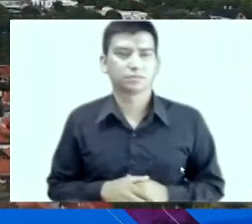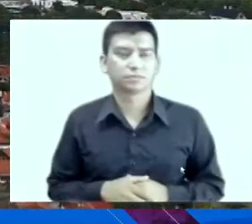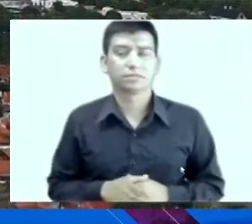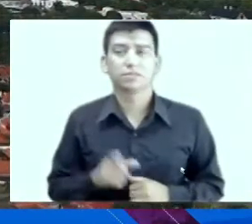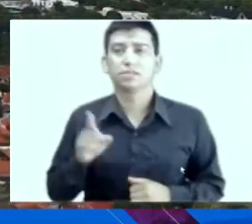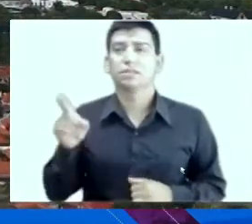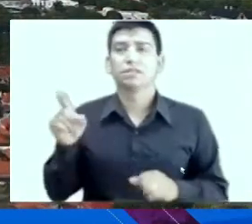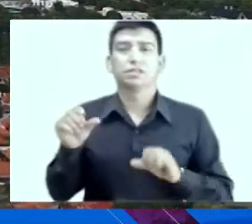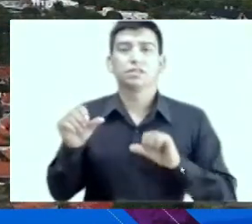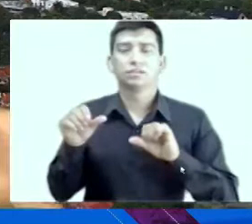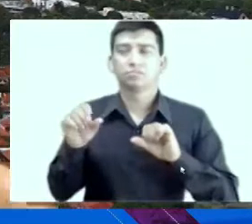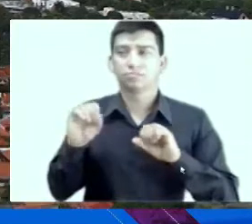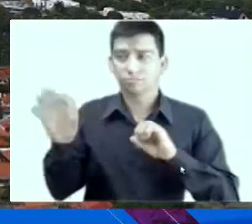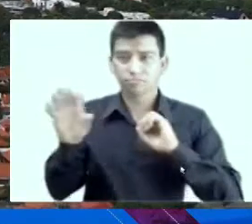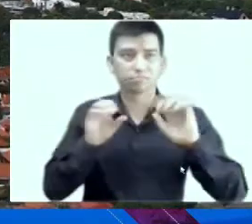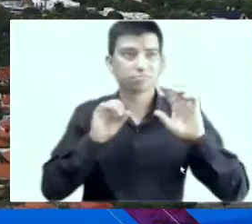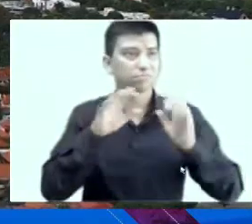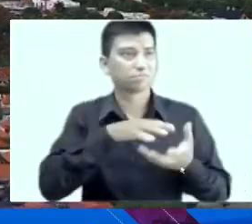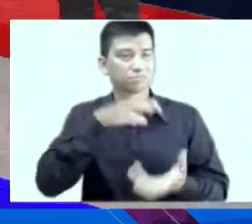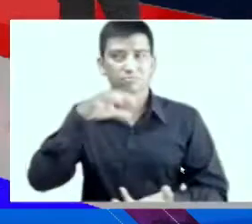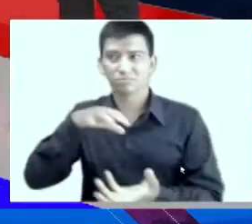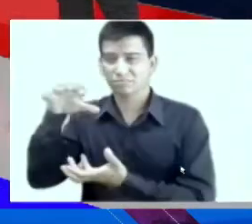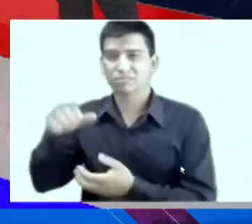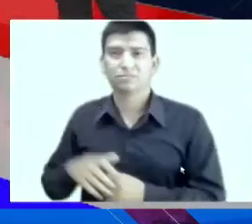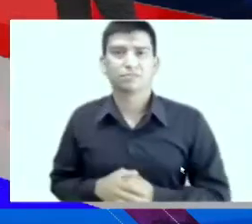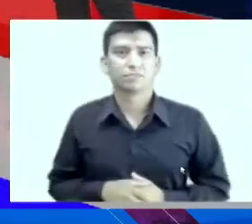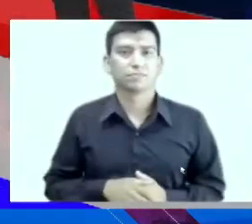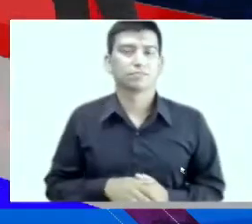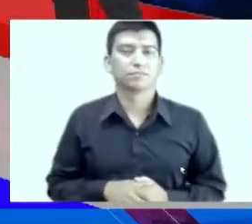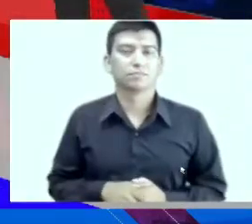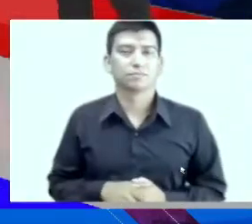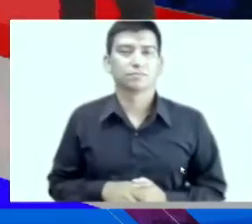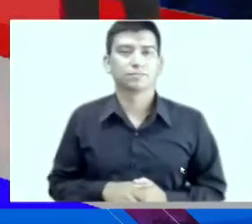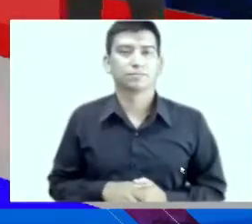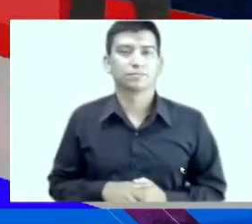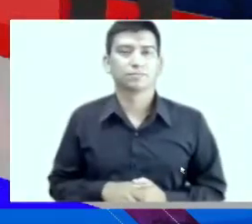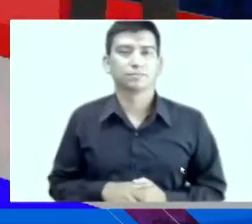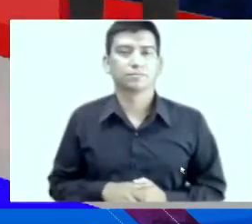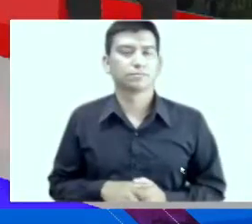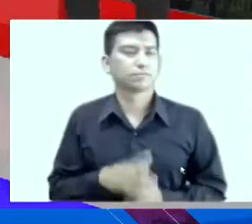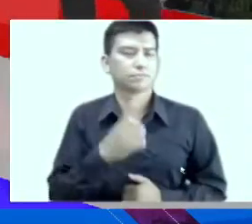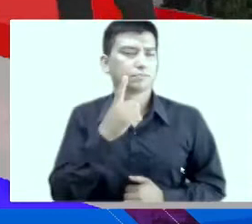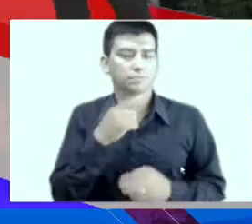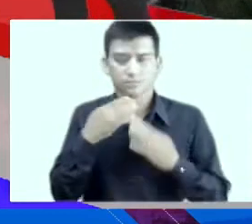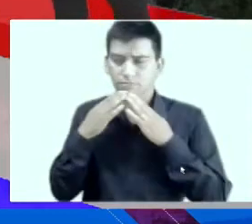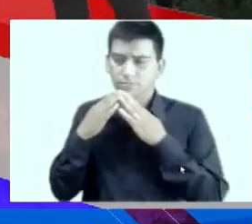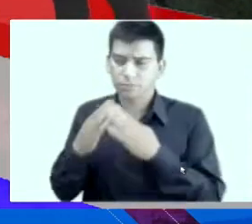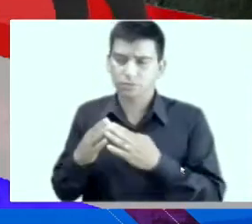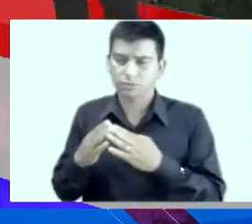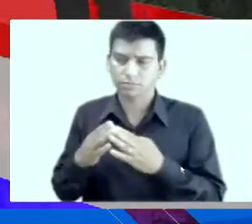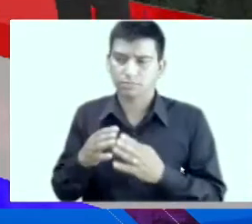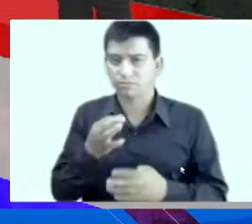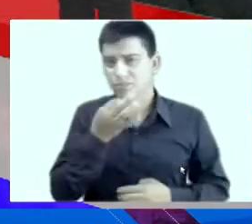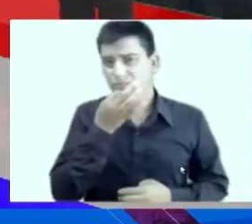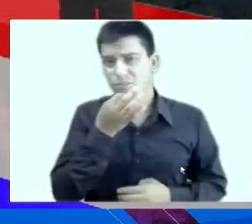distribución de esos barriles de petróleo a los países consumidores. Mira, yo tengo una sola consulta, Nage. Si tenemos que aterrizar a